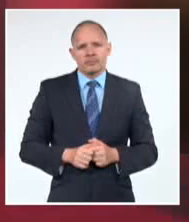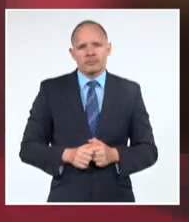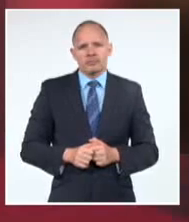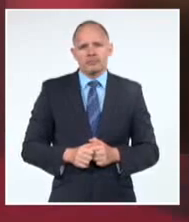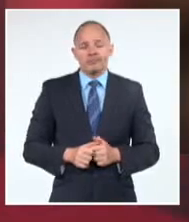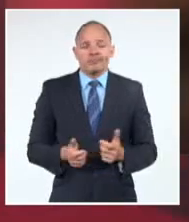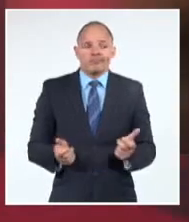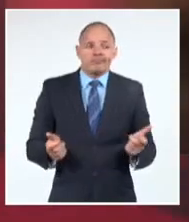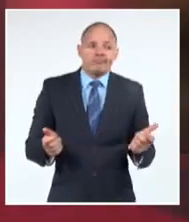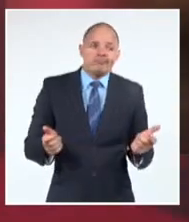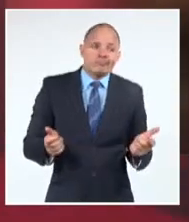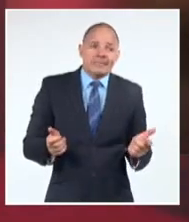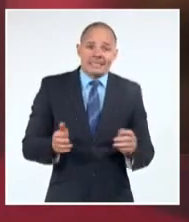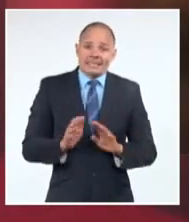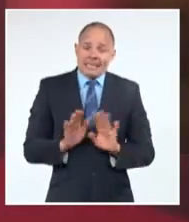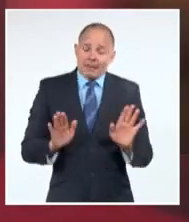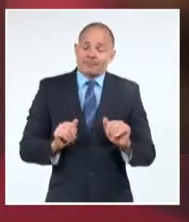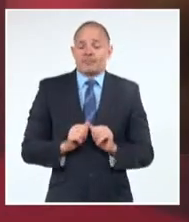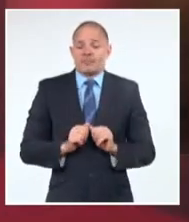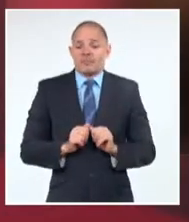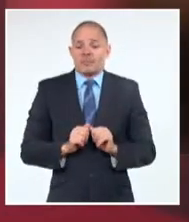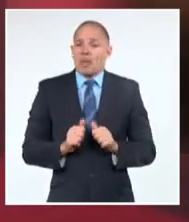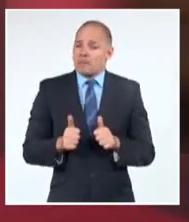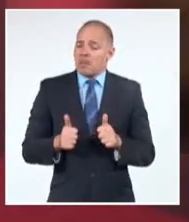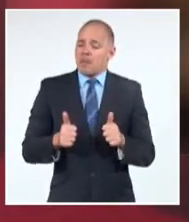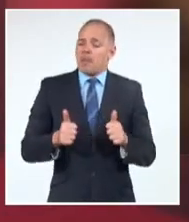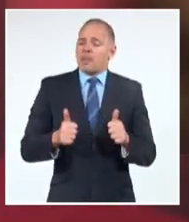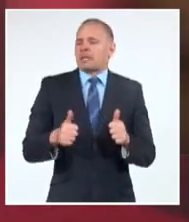Sin embargo, al cambio con el presidente Trump,